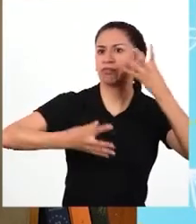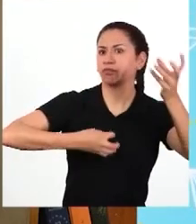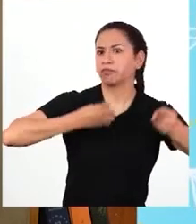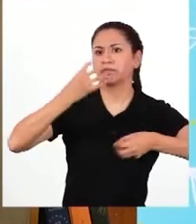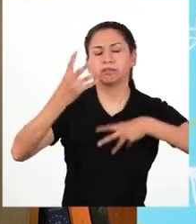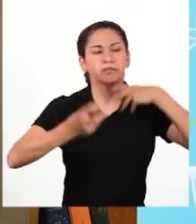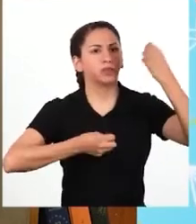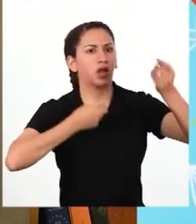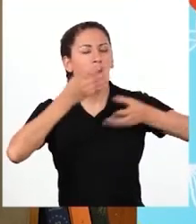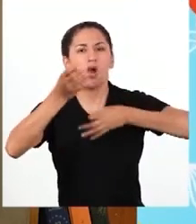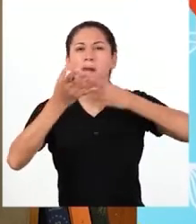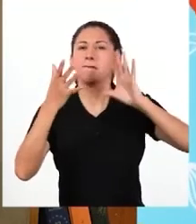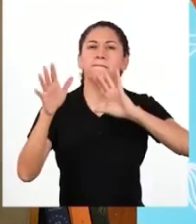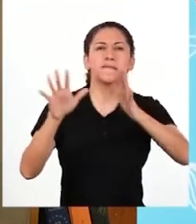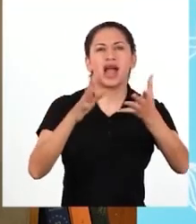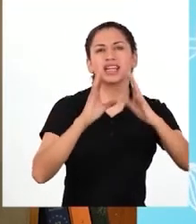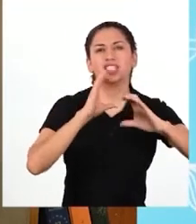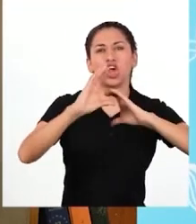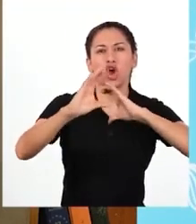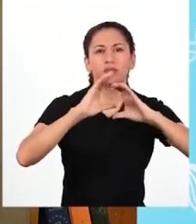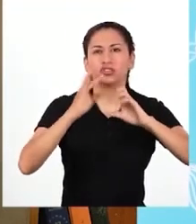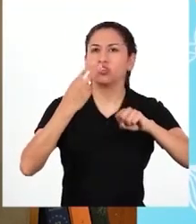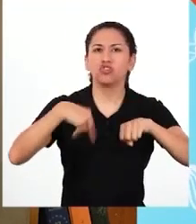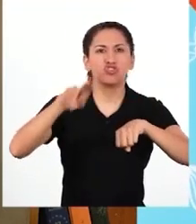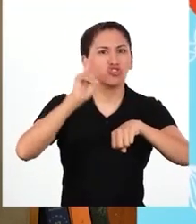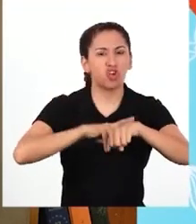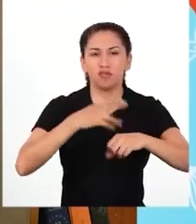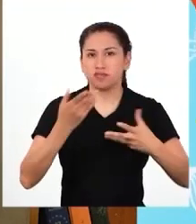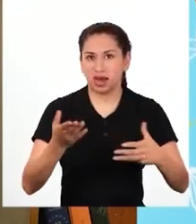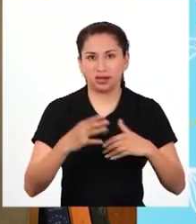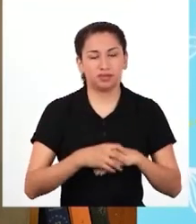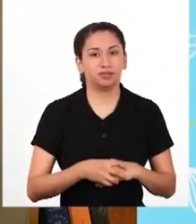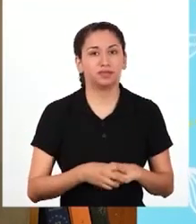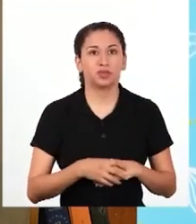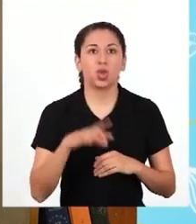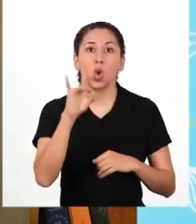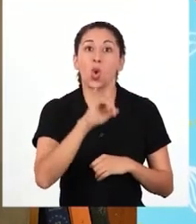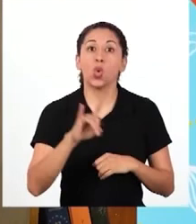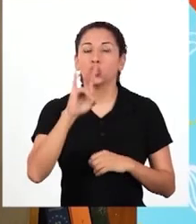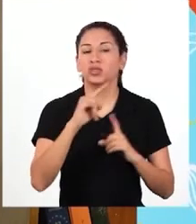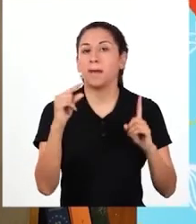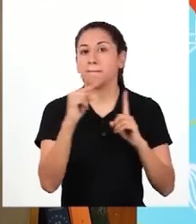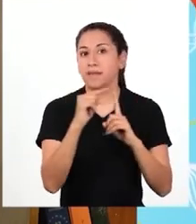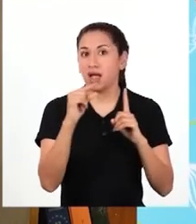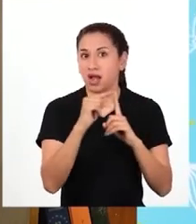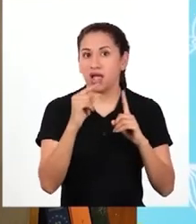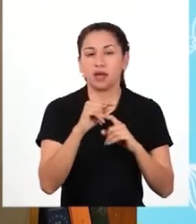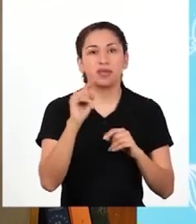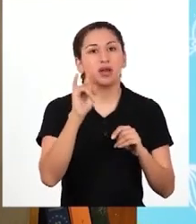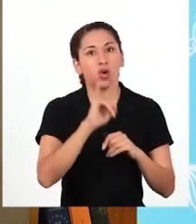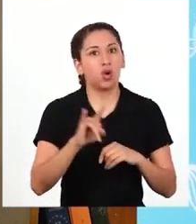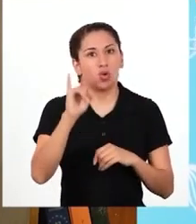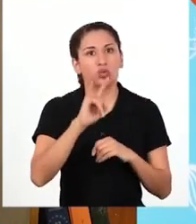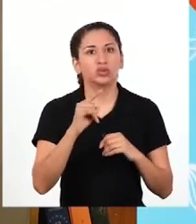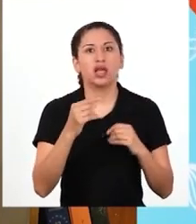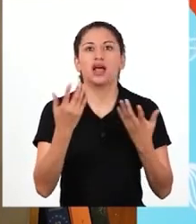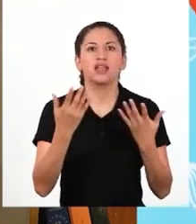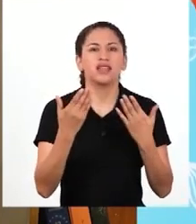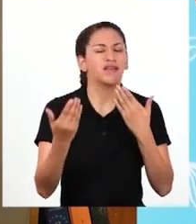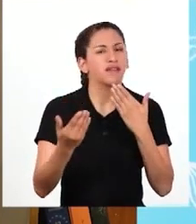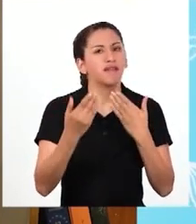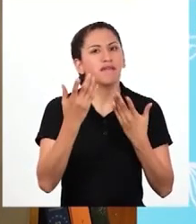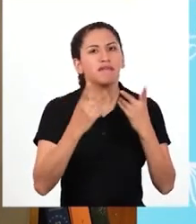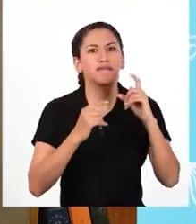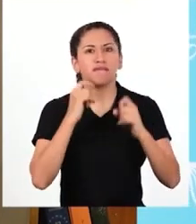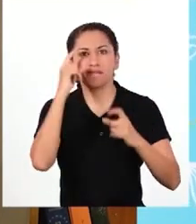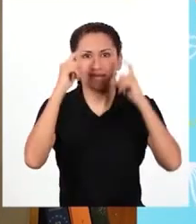conversación normal, común y corriente, usando palabras y expresiones sencillas, mostrando ánimo y